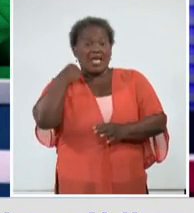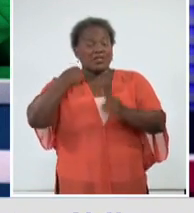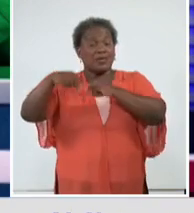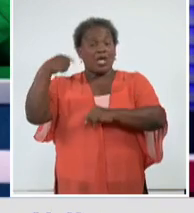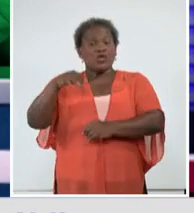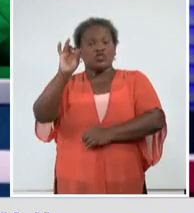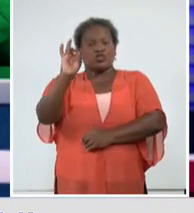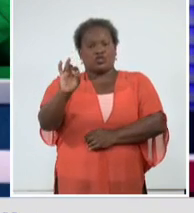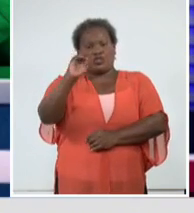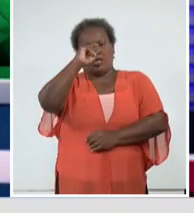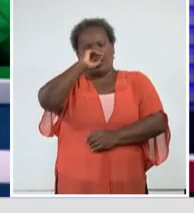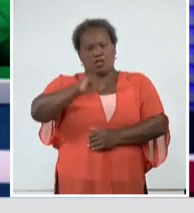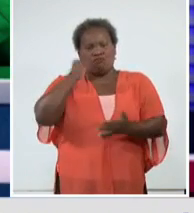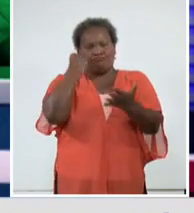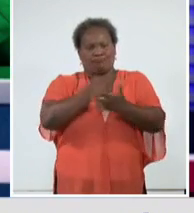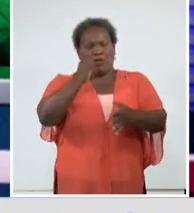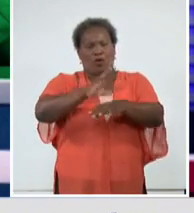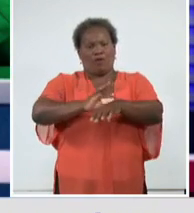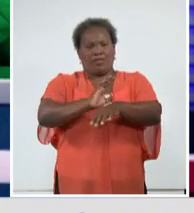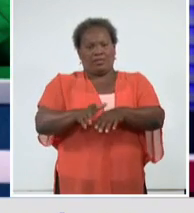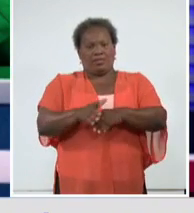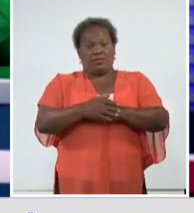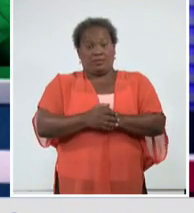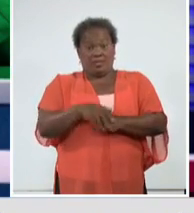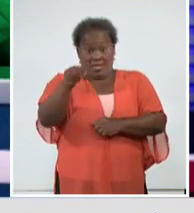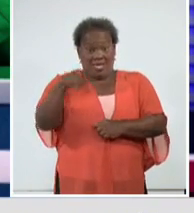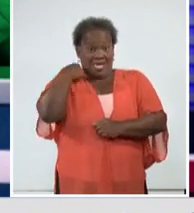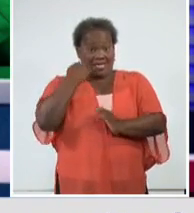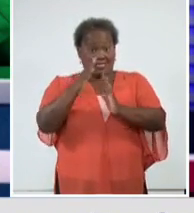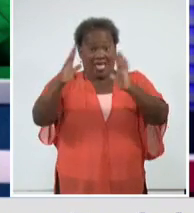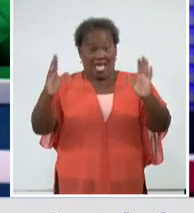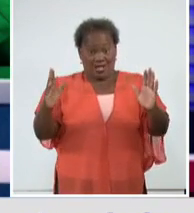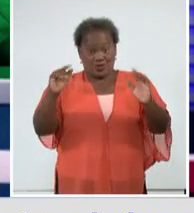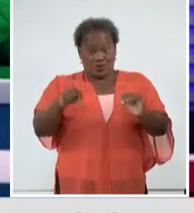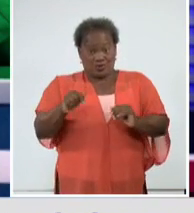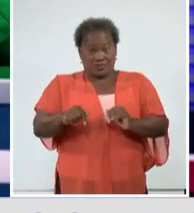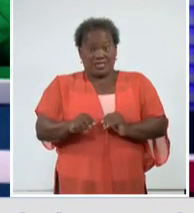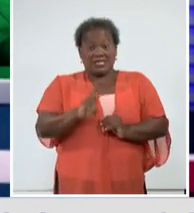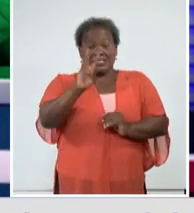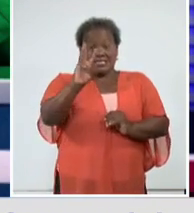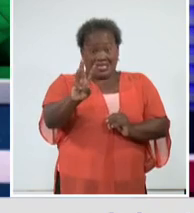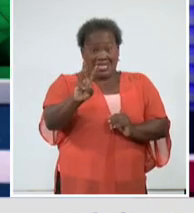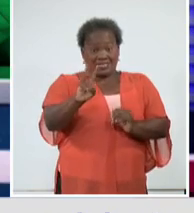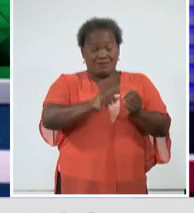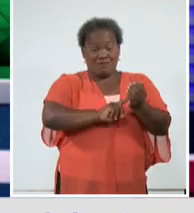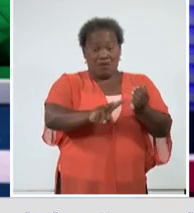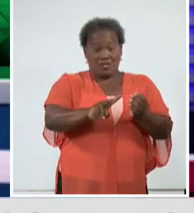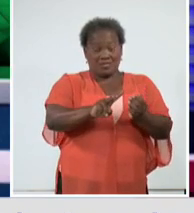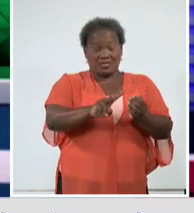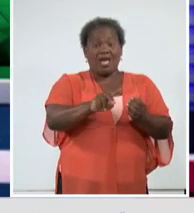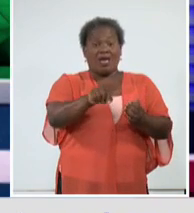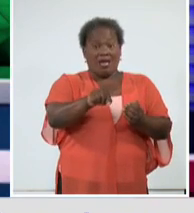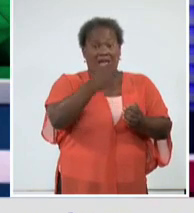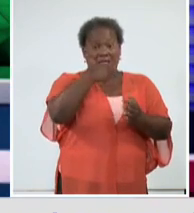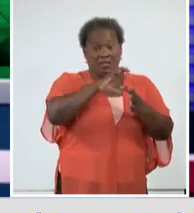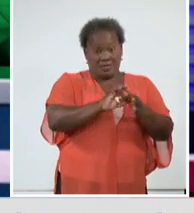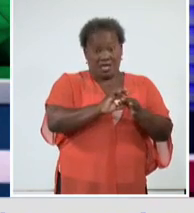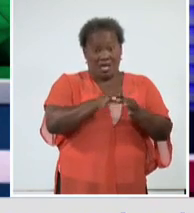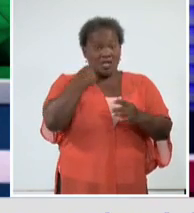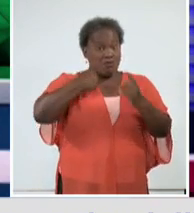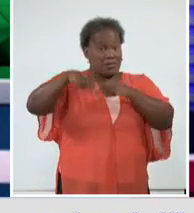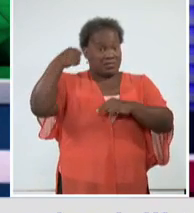niños se diagnosticaron con la COVID y estaban circunscritos en 3 en la provincia de Artemisa y 4 en la provincia de La Habana. Y